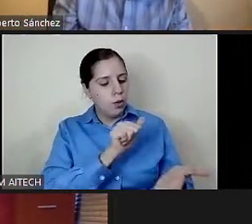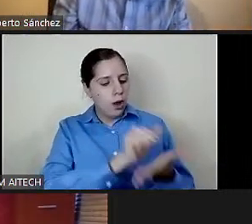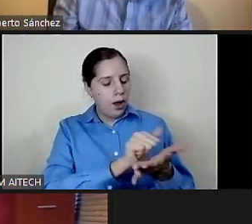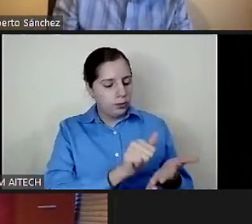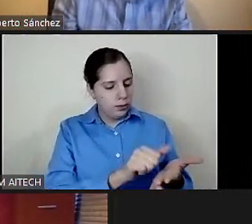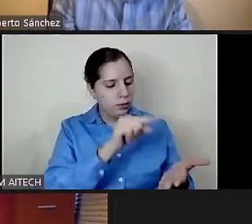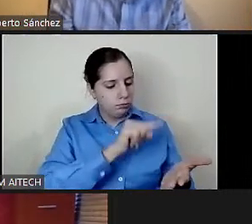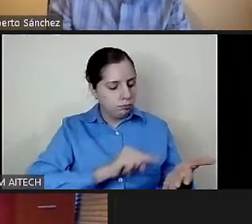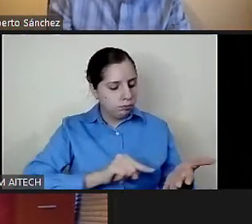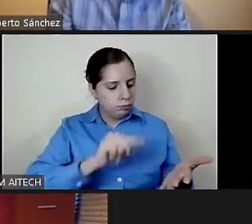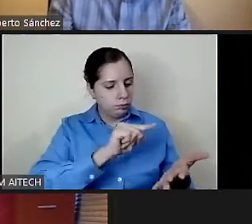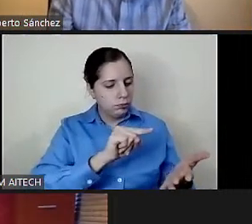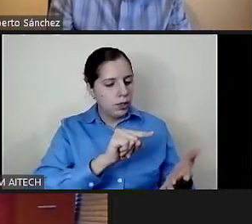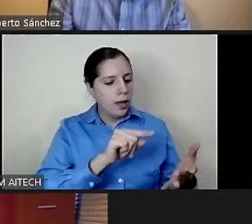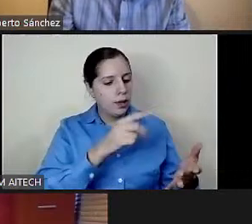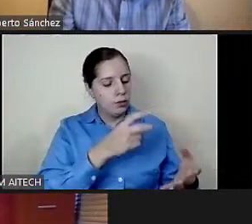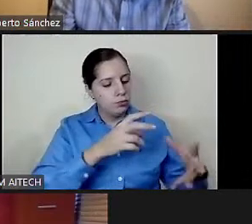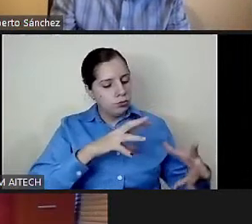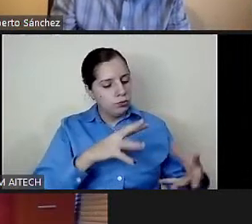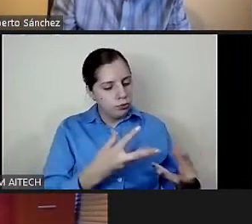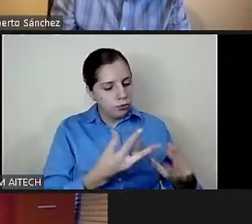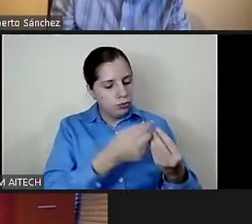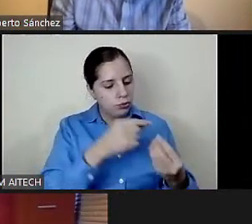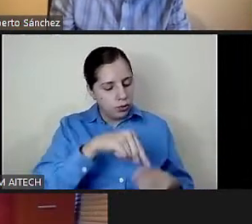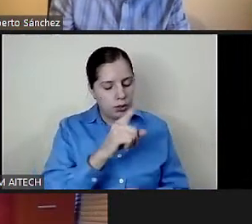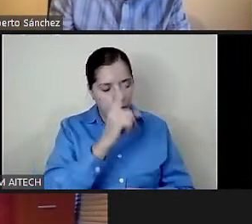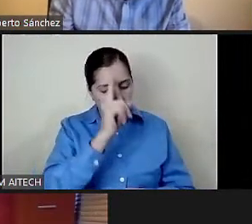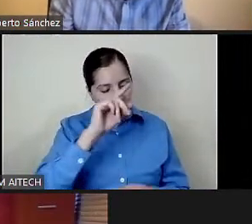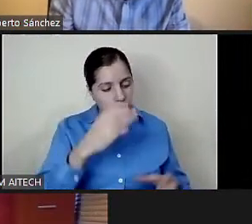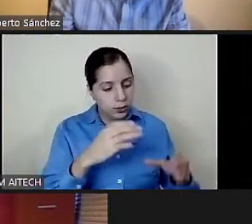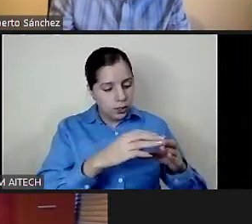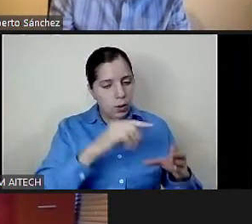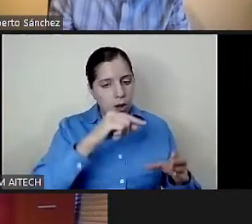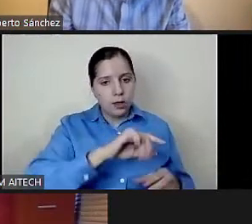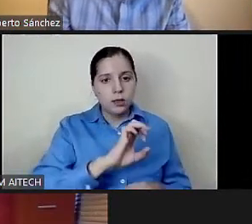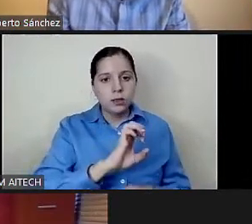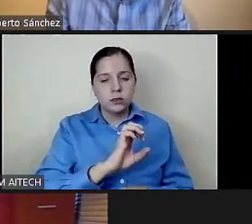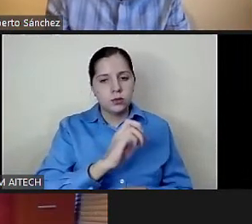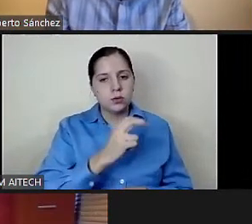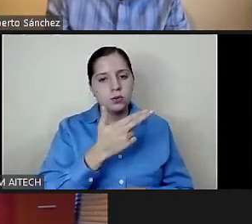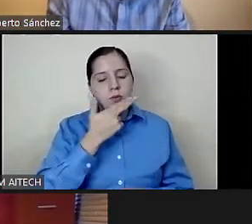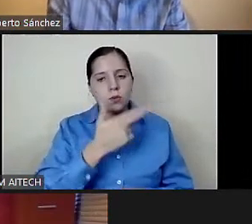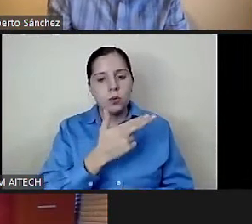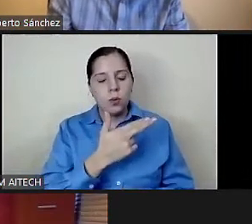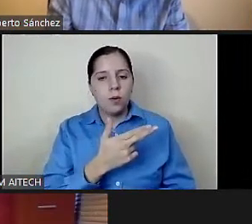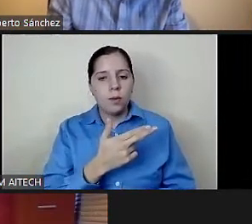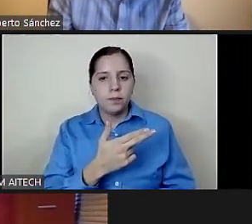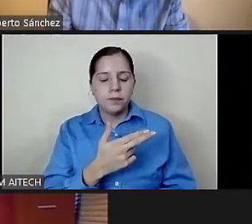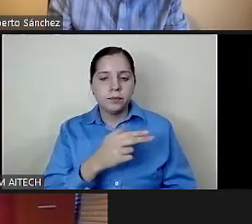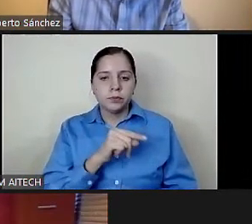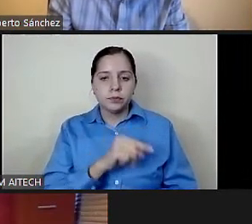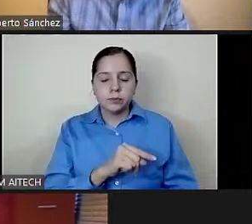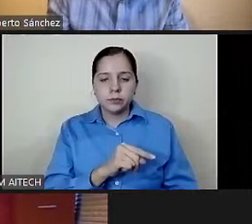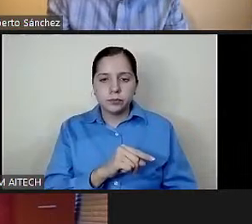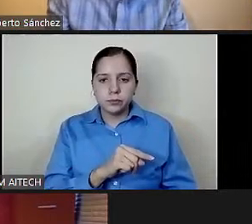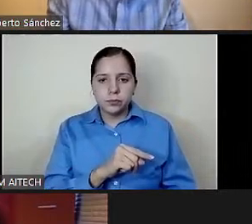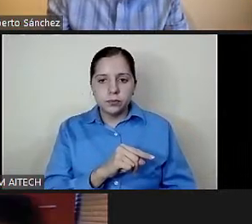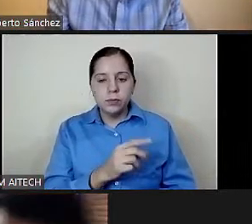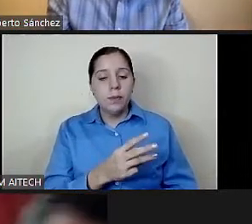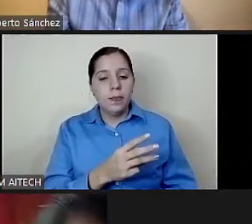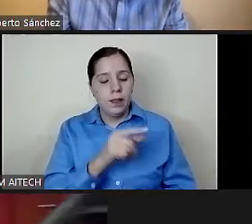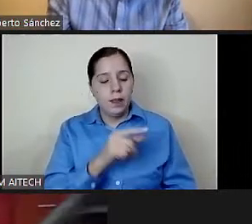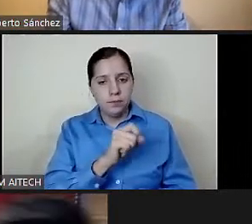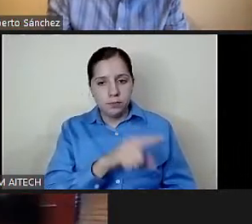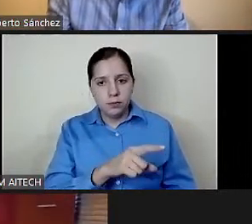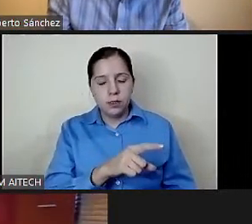15ª, 16ª, 17ª, 18ª, 19ª y 21ª sesiones extraordinarias y 3ª sesión